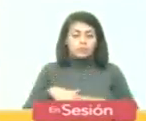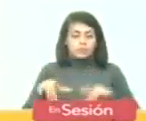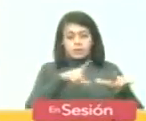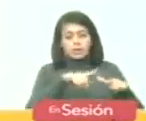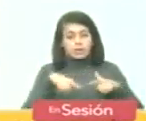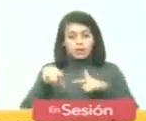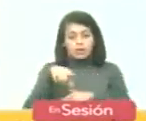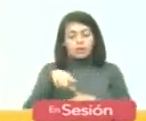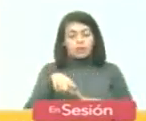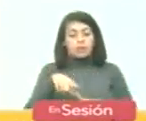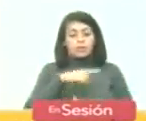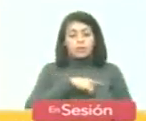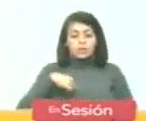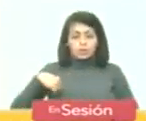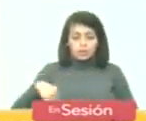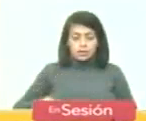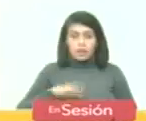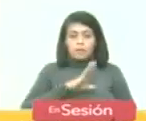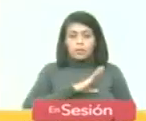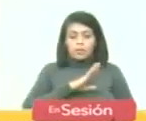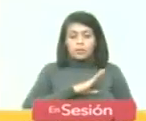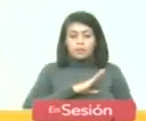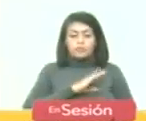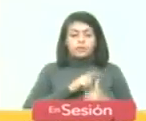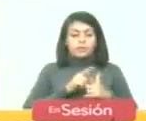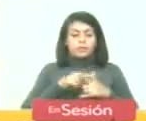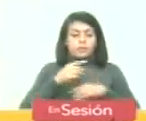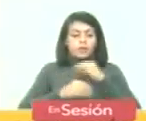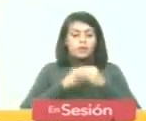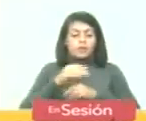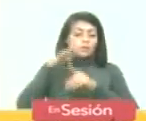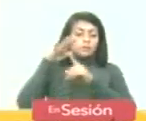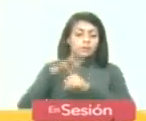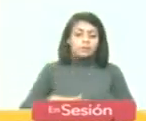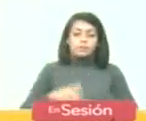territorio de China. De forma que es un hecho hostil,